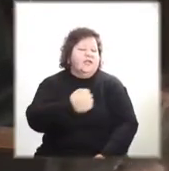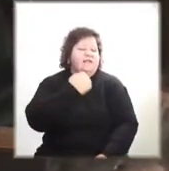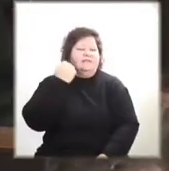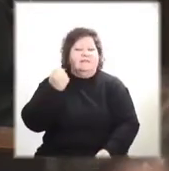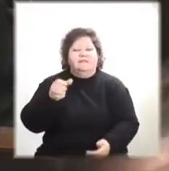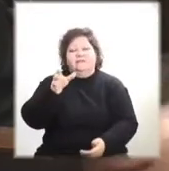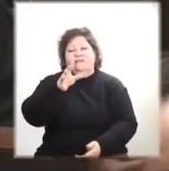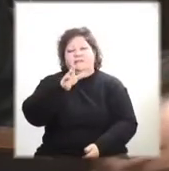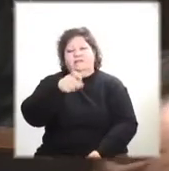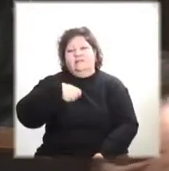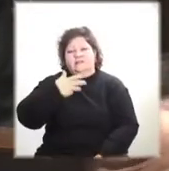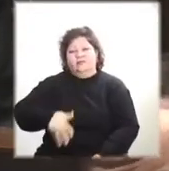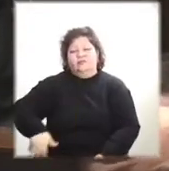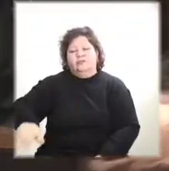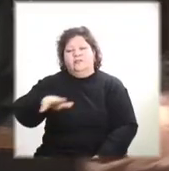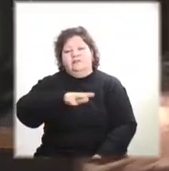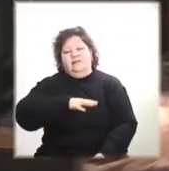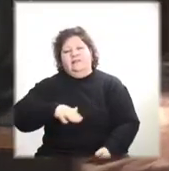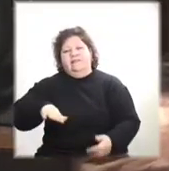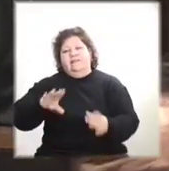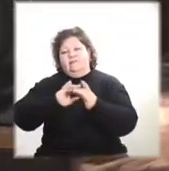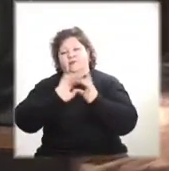democrática. Lo estoy leyendo textual.